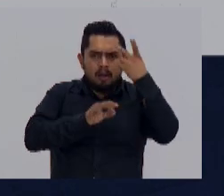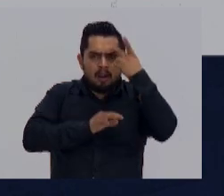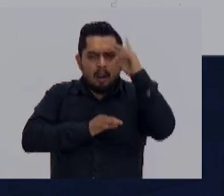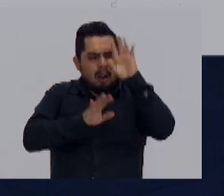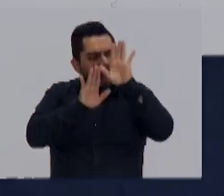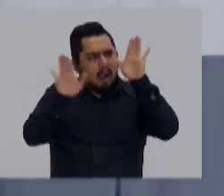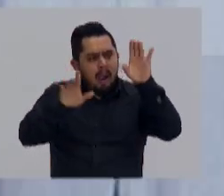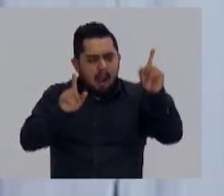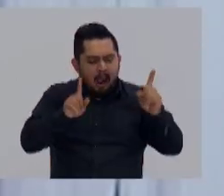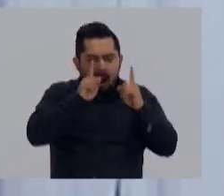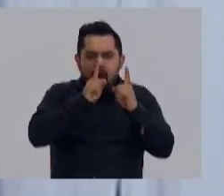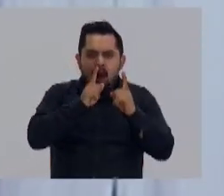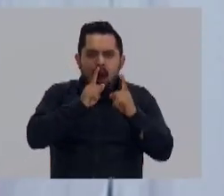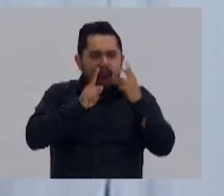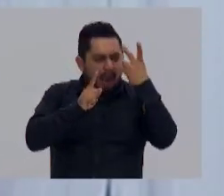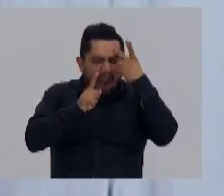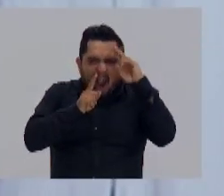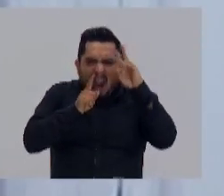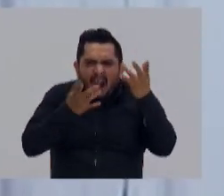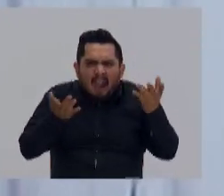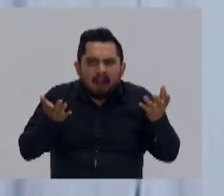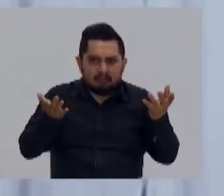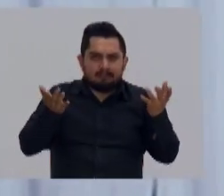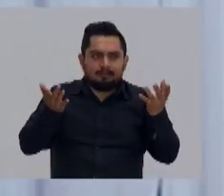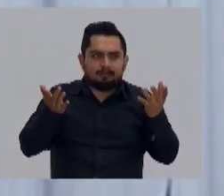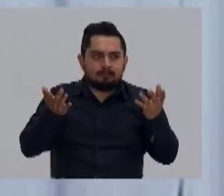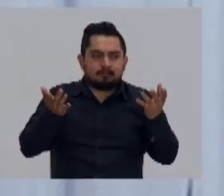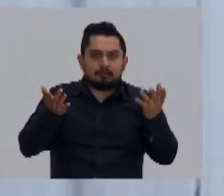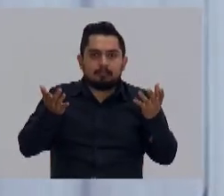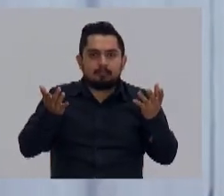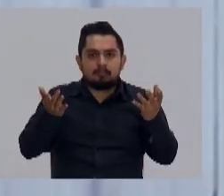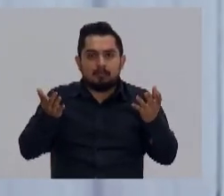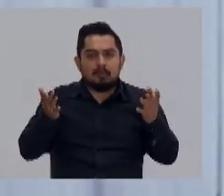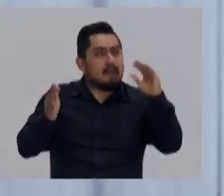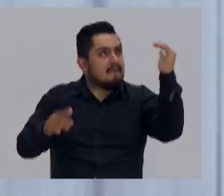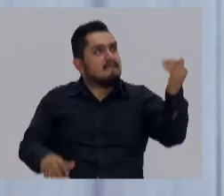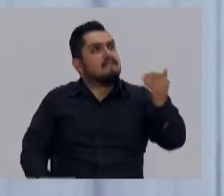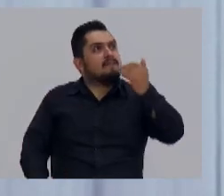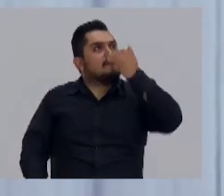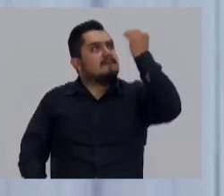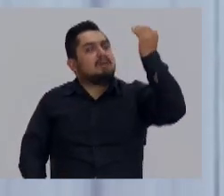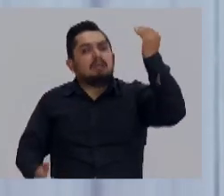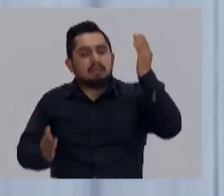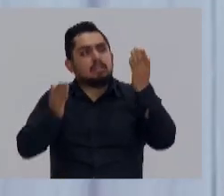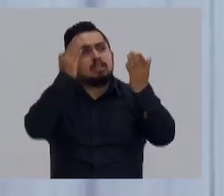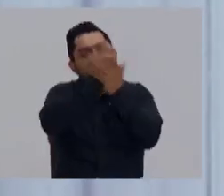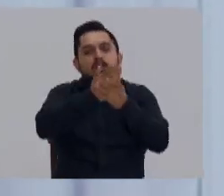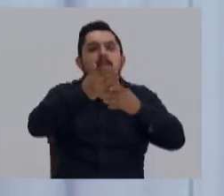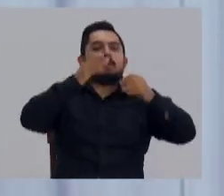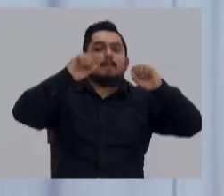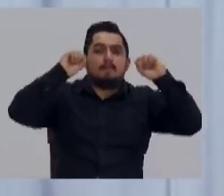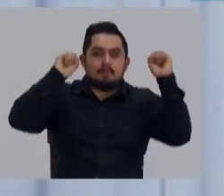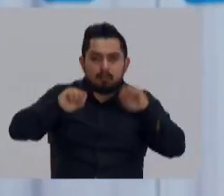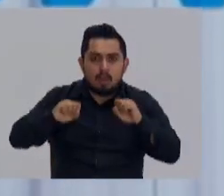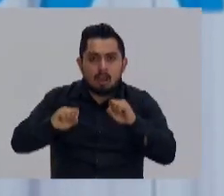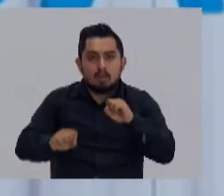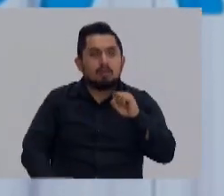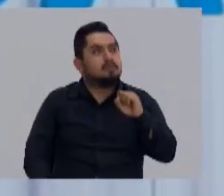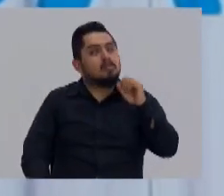Jesús es que tiene derecho a la fiesta celestial. Que cuando Él